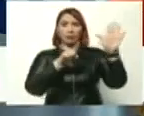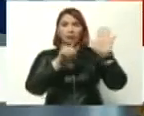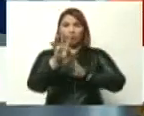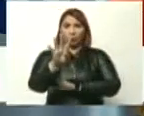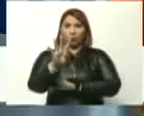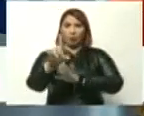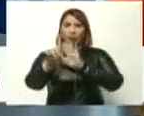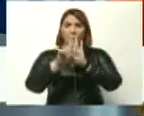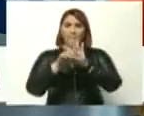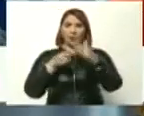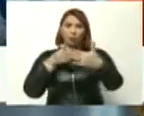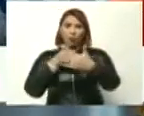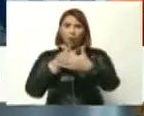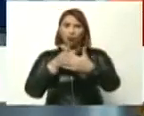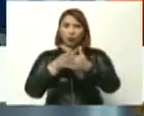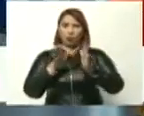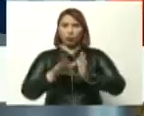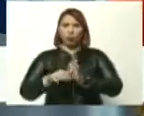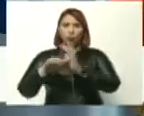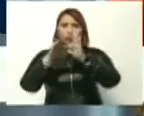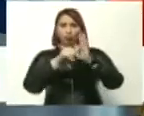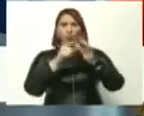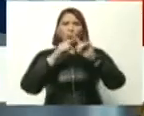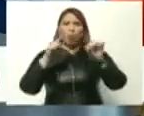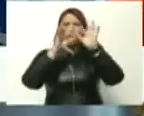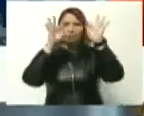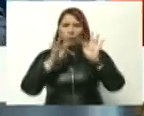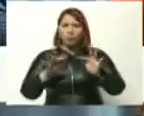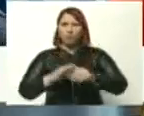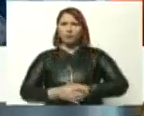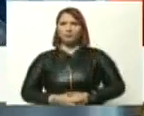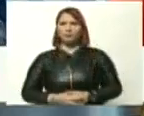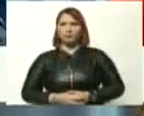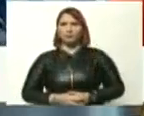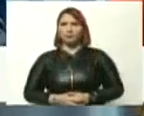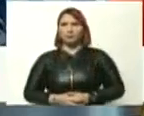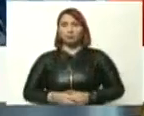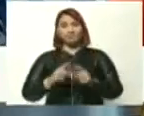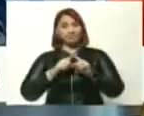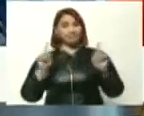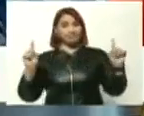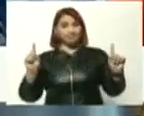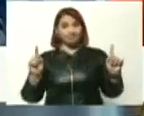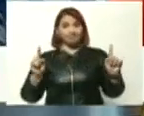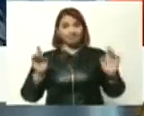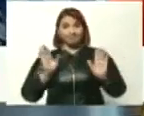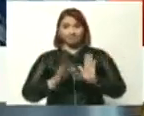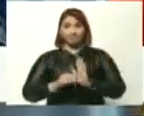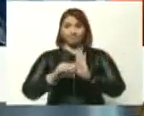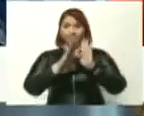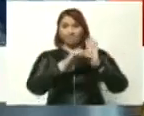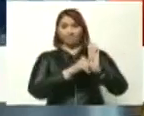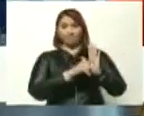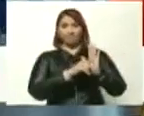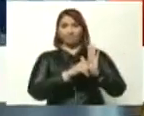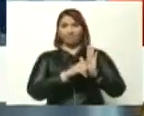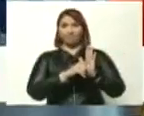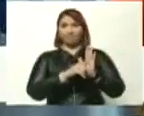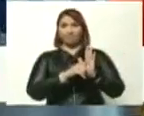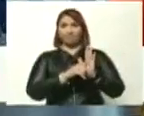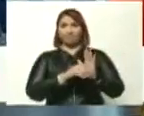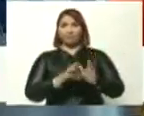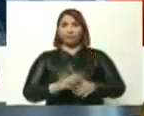ley contra la corrupción. Otra modalidad diferente a la de corrupción es la